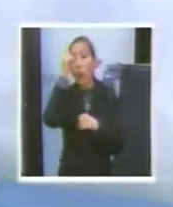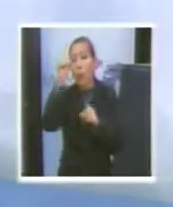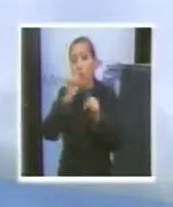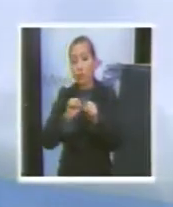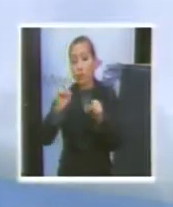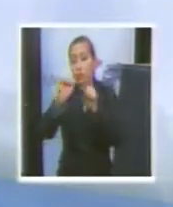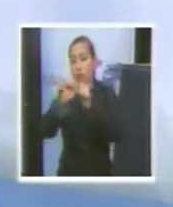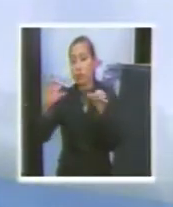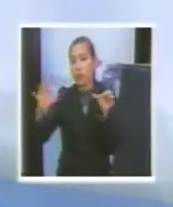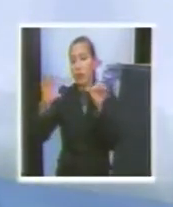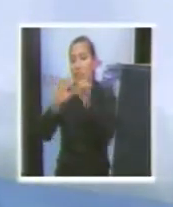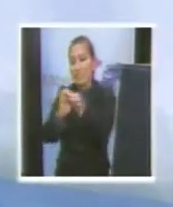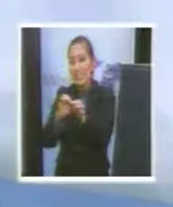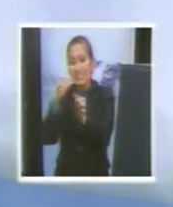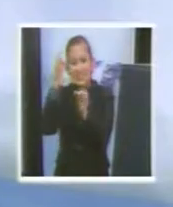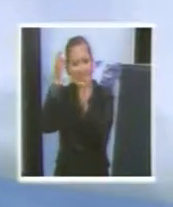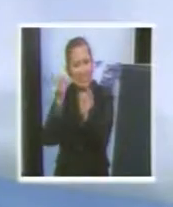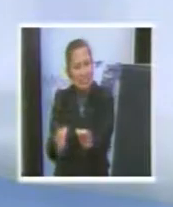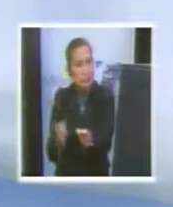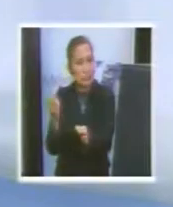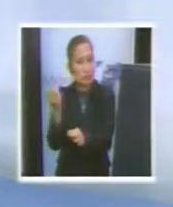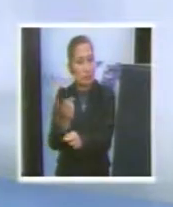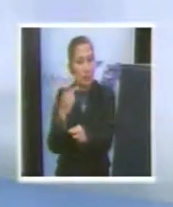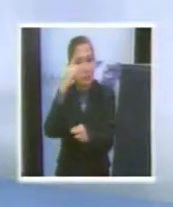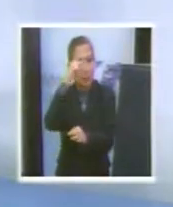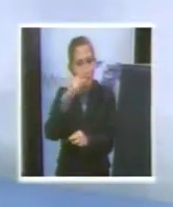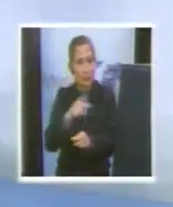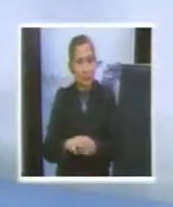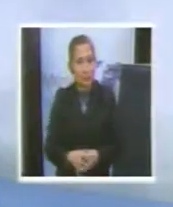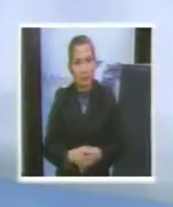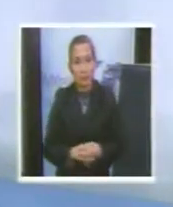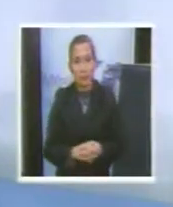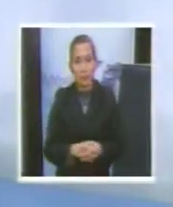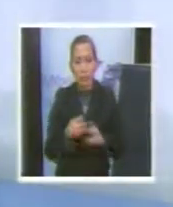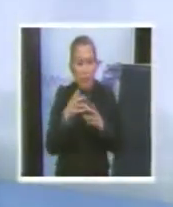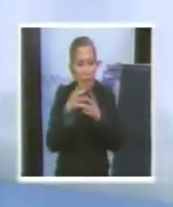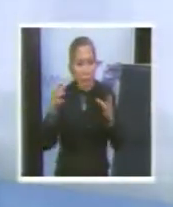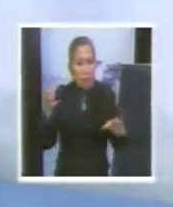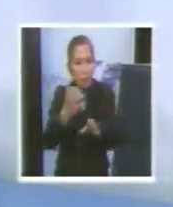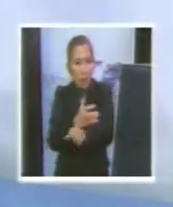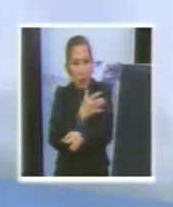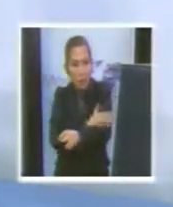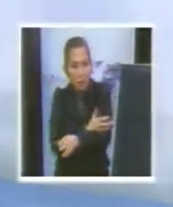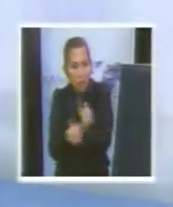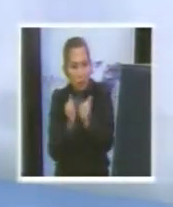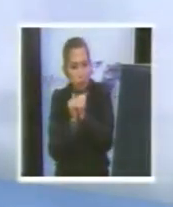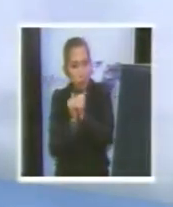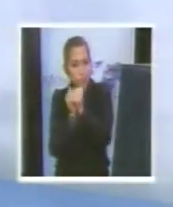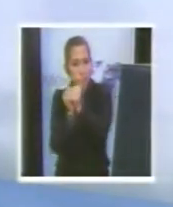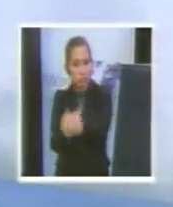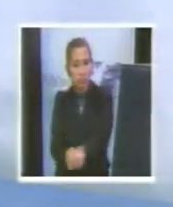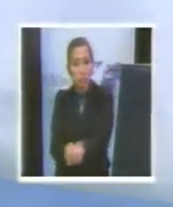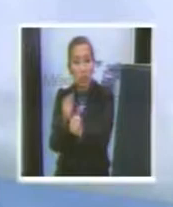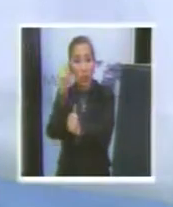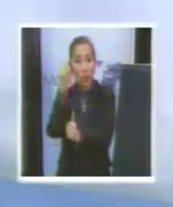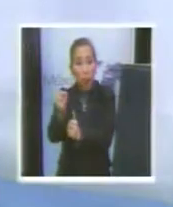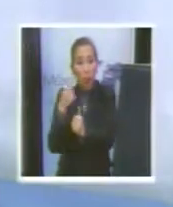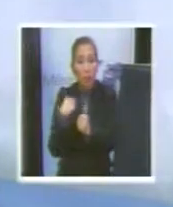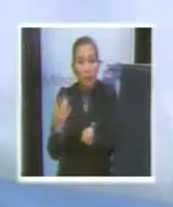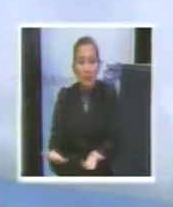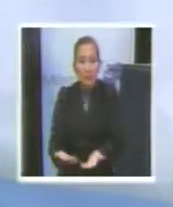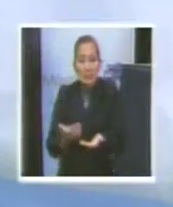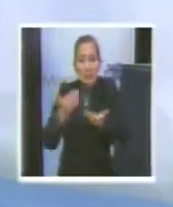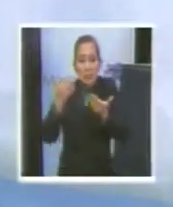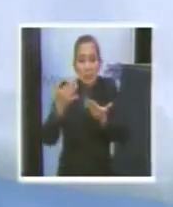socio estratégico privilegiado de México, un gran compañero de viaje, una fuente de